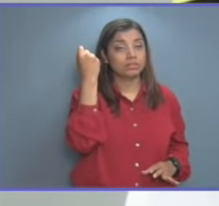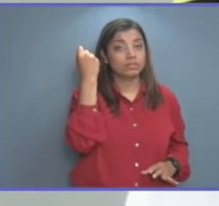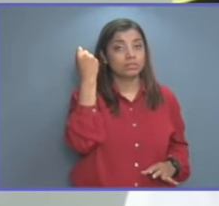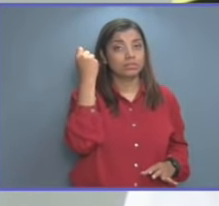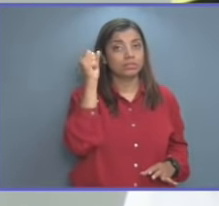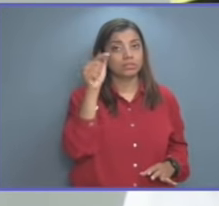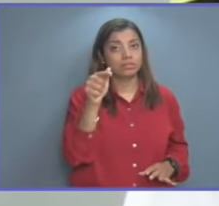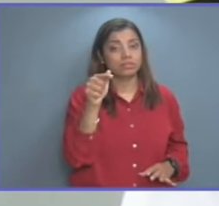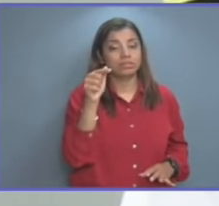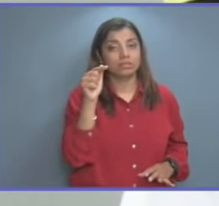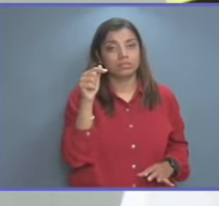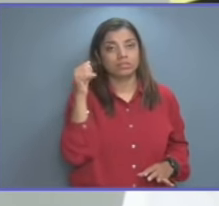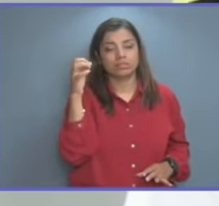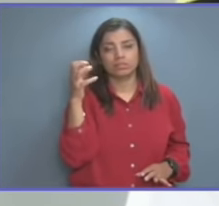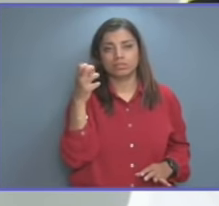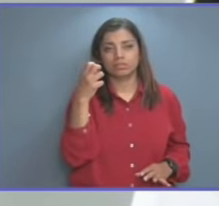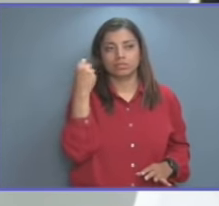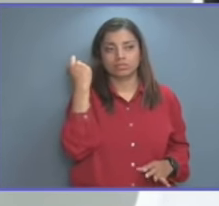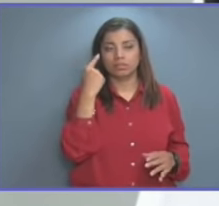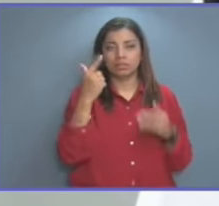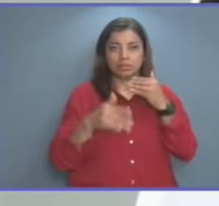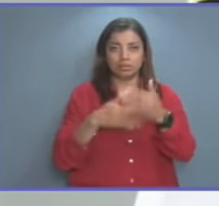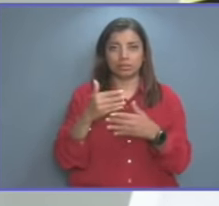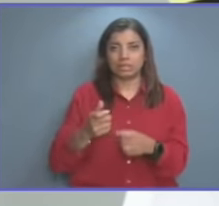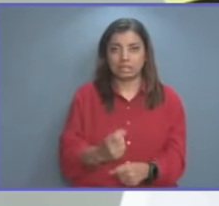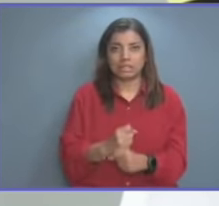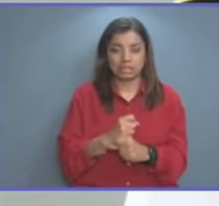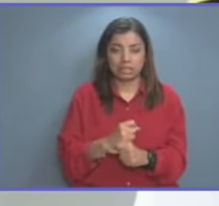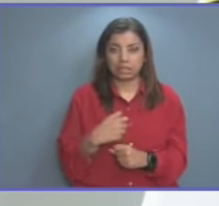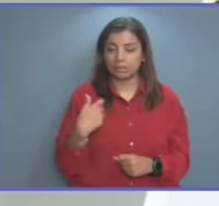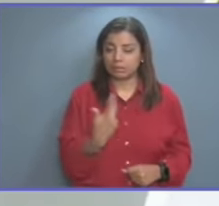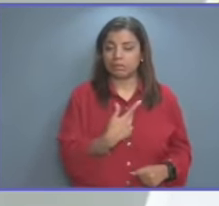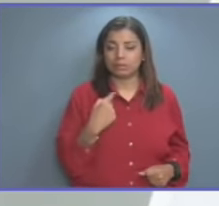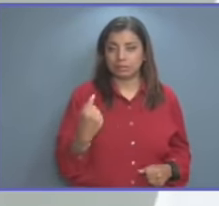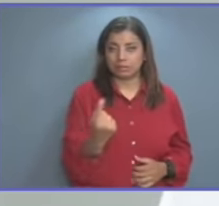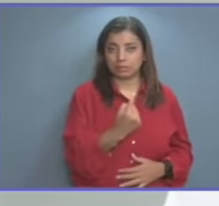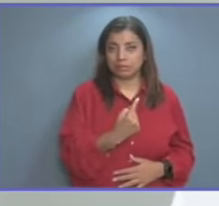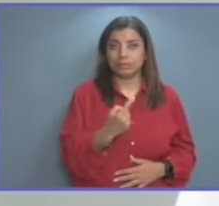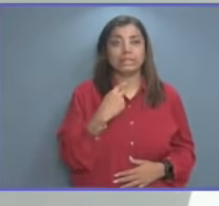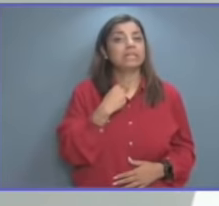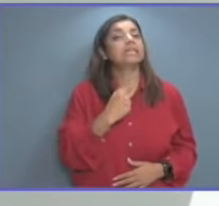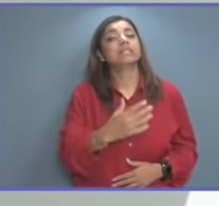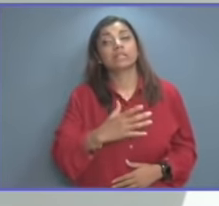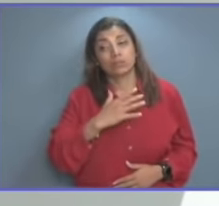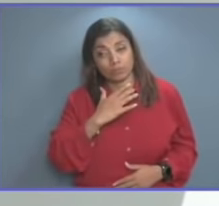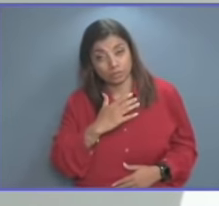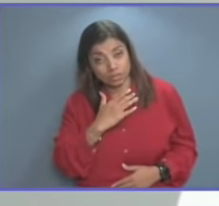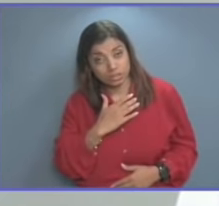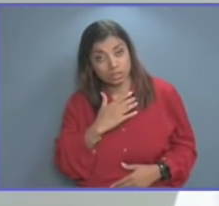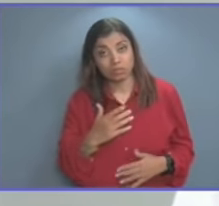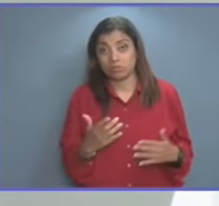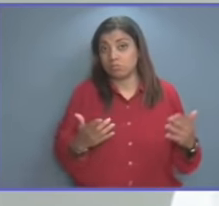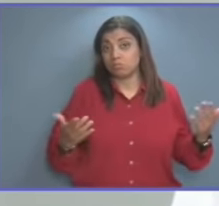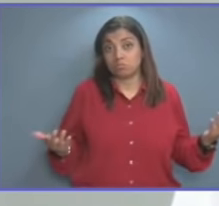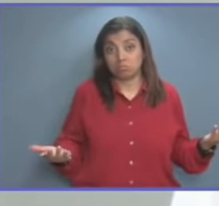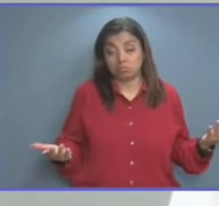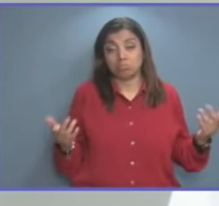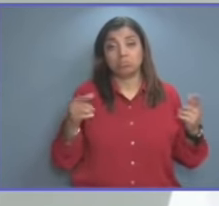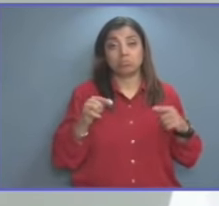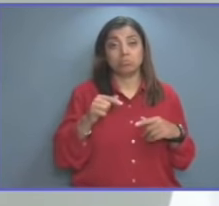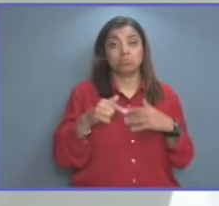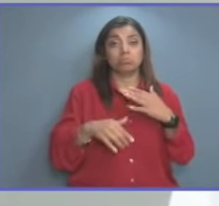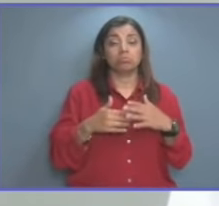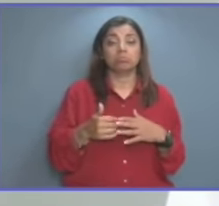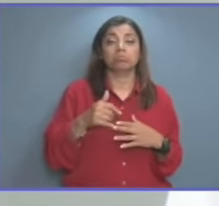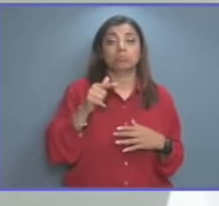dando esas órdenes y que las operaciones sean seguras para nuestra gente es algo bien difícil por eso nos ubica entre una de